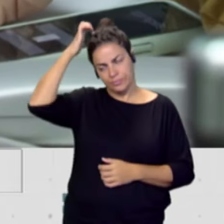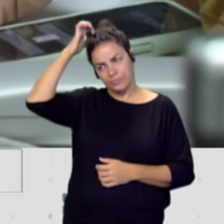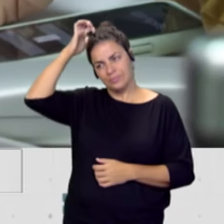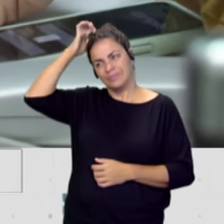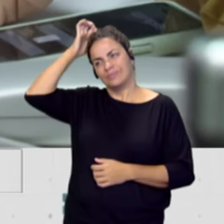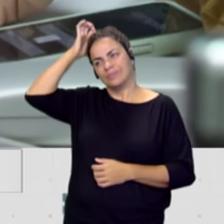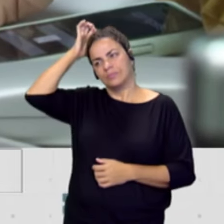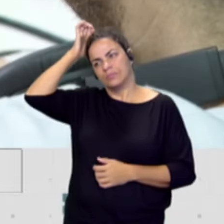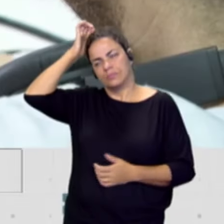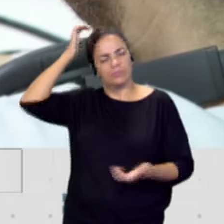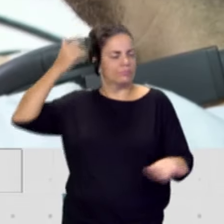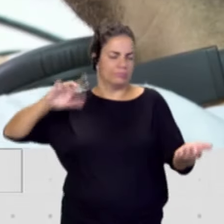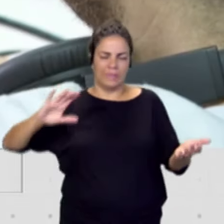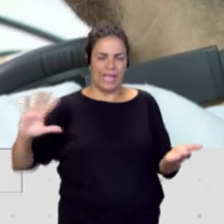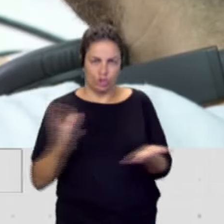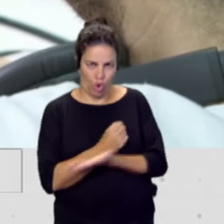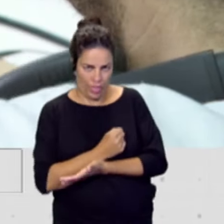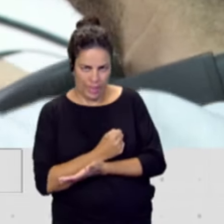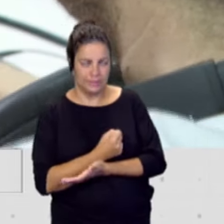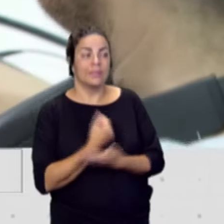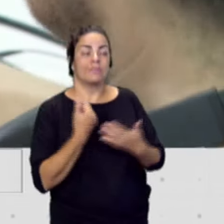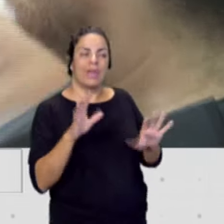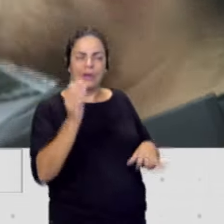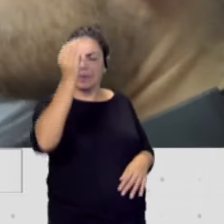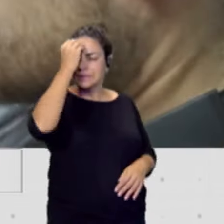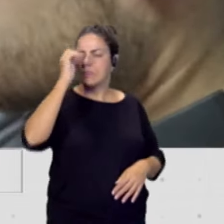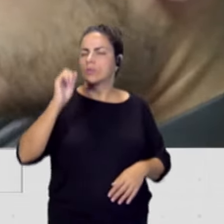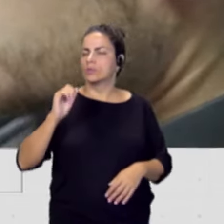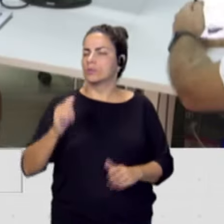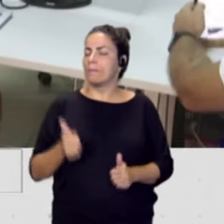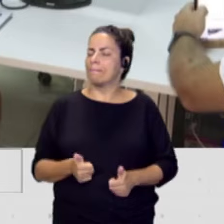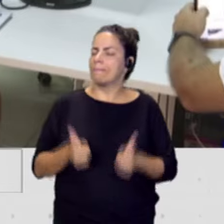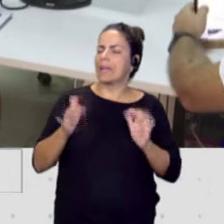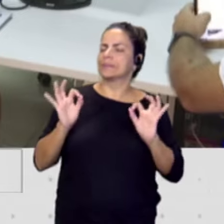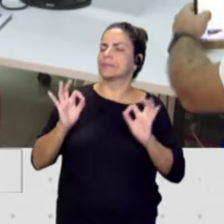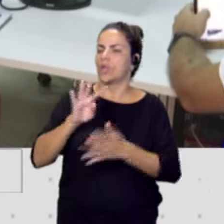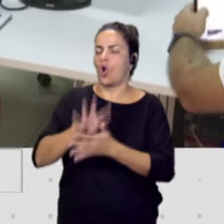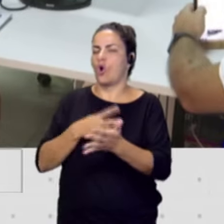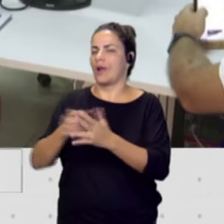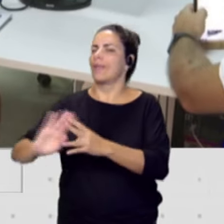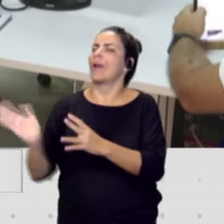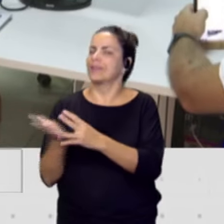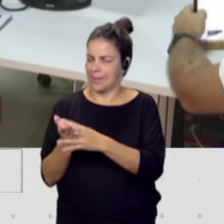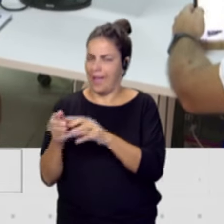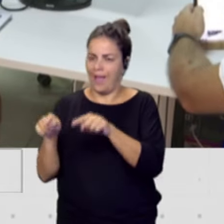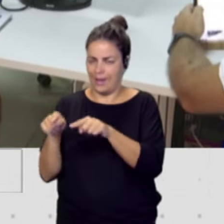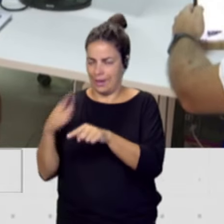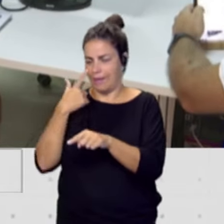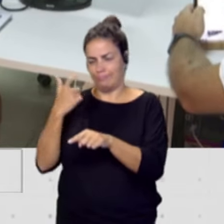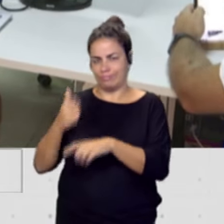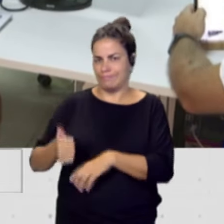Se realizan en todas, ¿eh? pero creemos que el abuso viene más en jornadas parciales, ¿vale? En